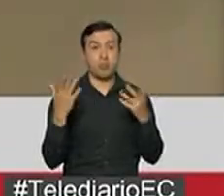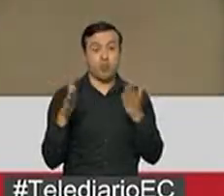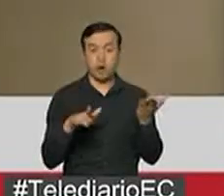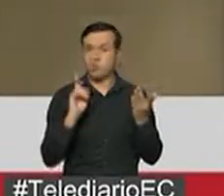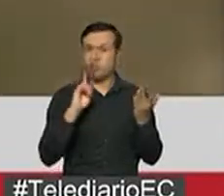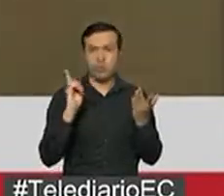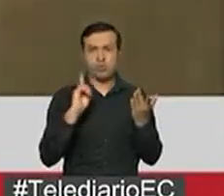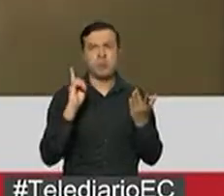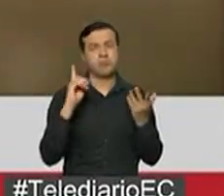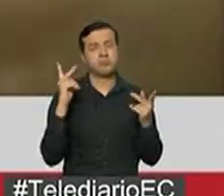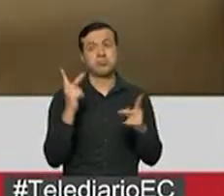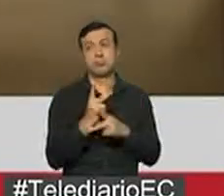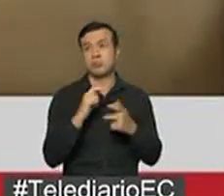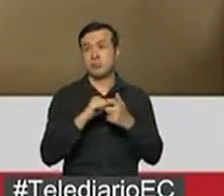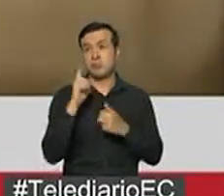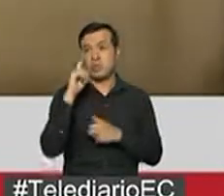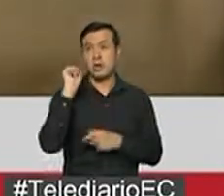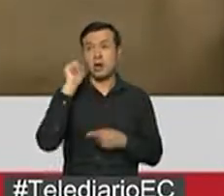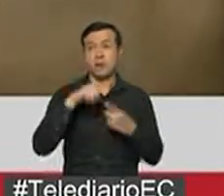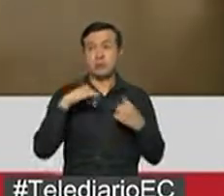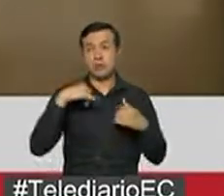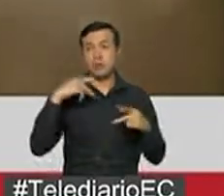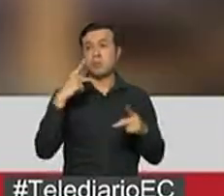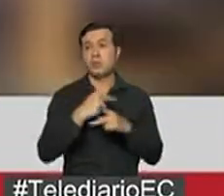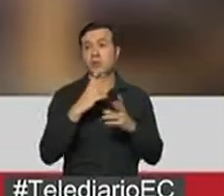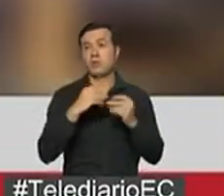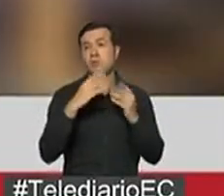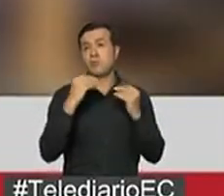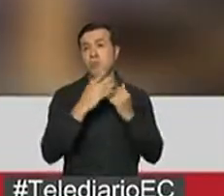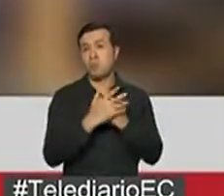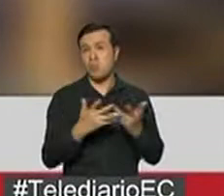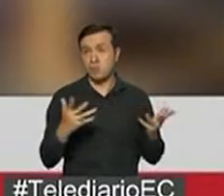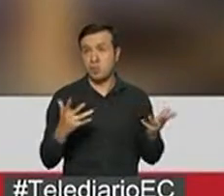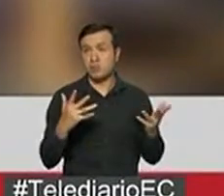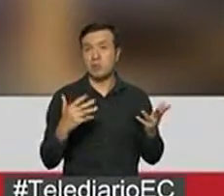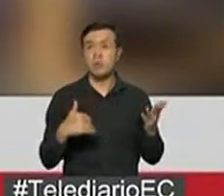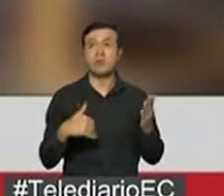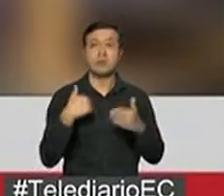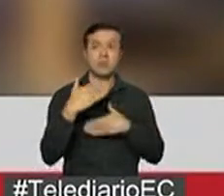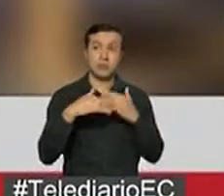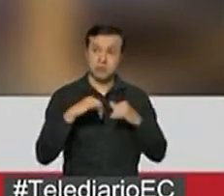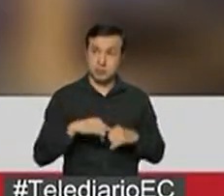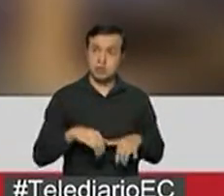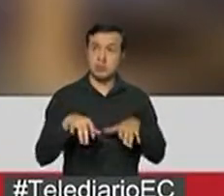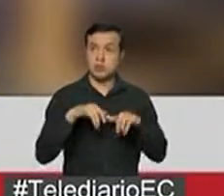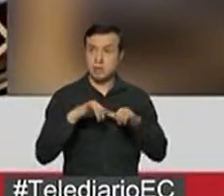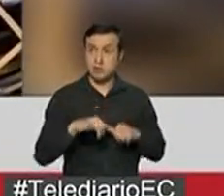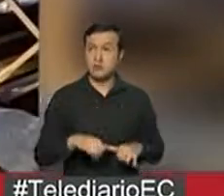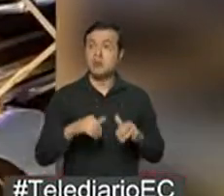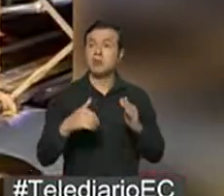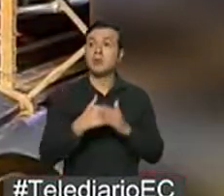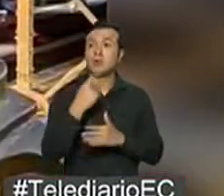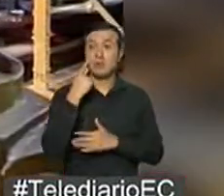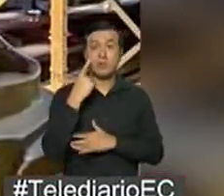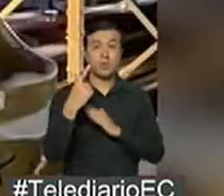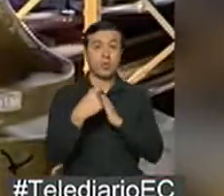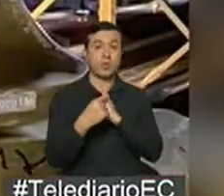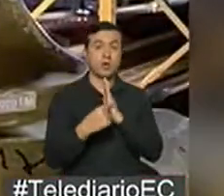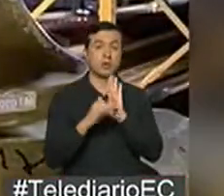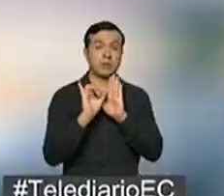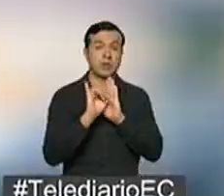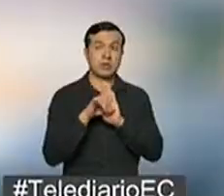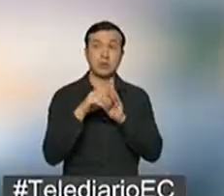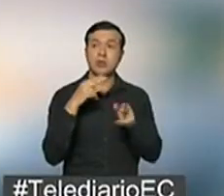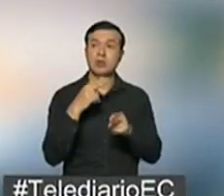ya que la catástrofe aún puede ser mayor para darle más continuidad a la acción han creado una cuenta en instagram